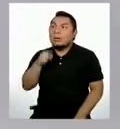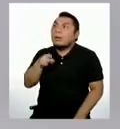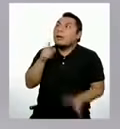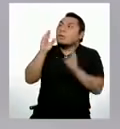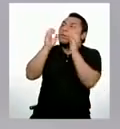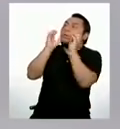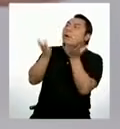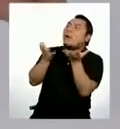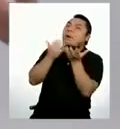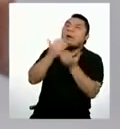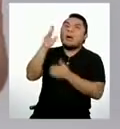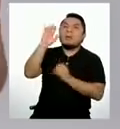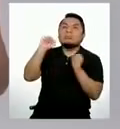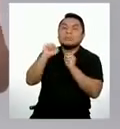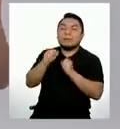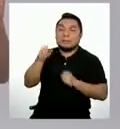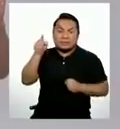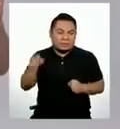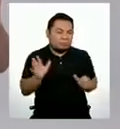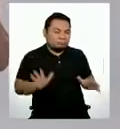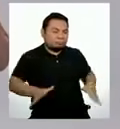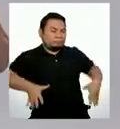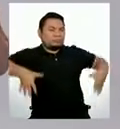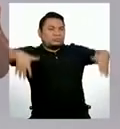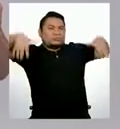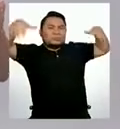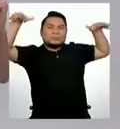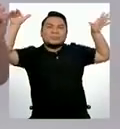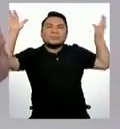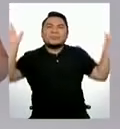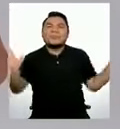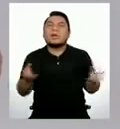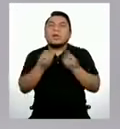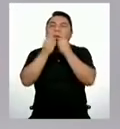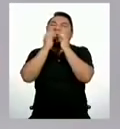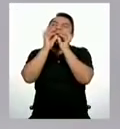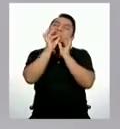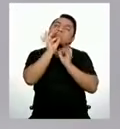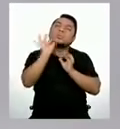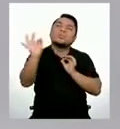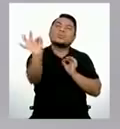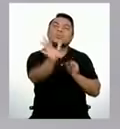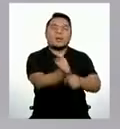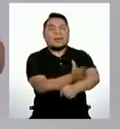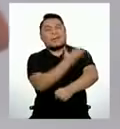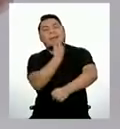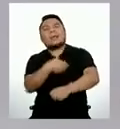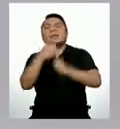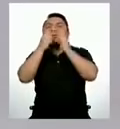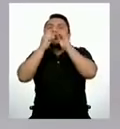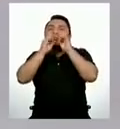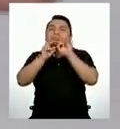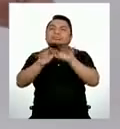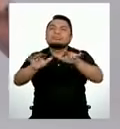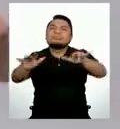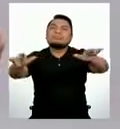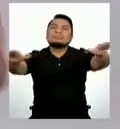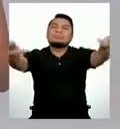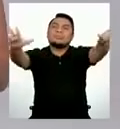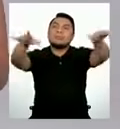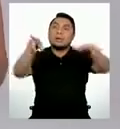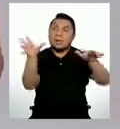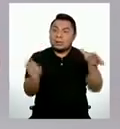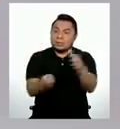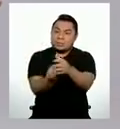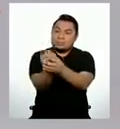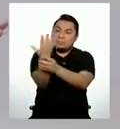manos hacia la copa del árbol, silbando una linda tonada. Y entonces, la copa del árbol